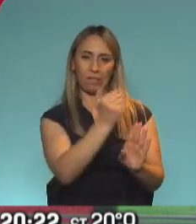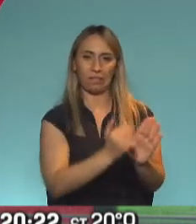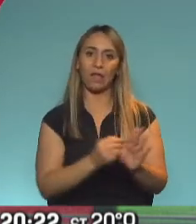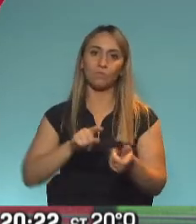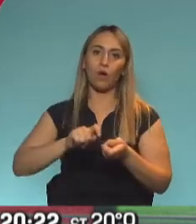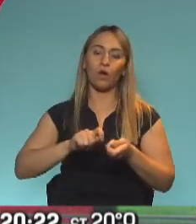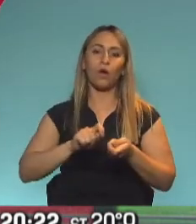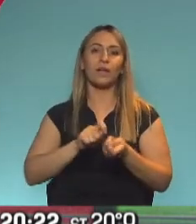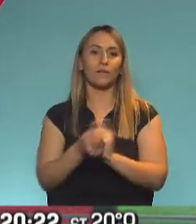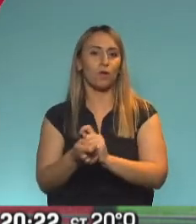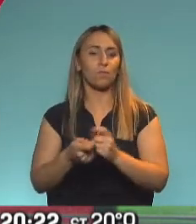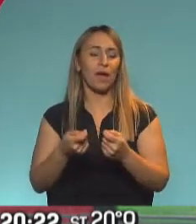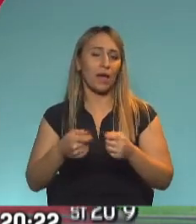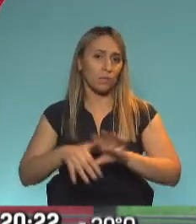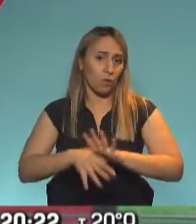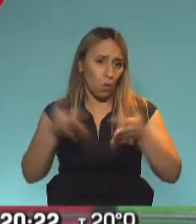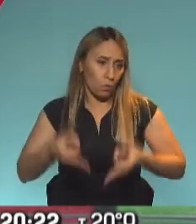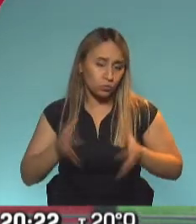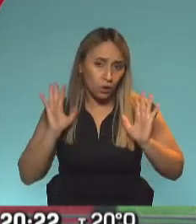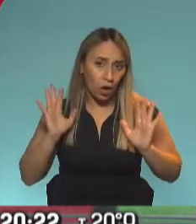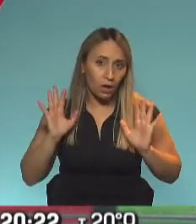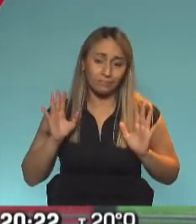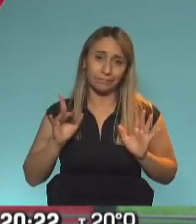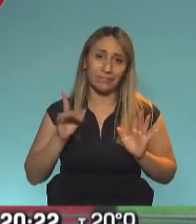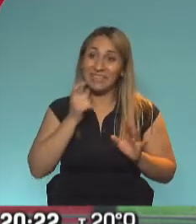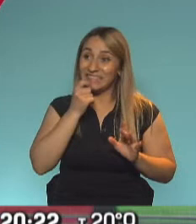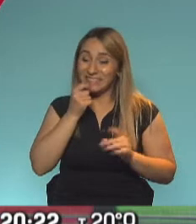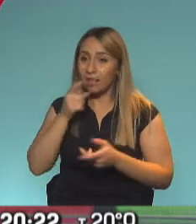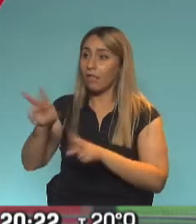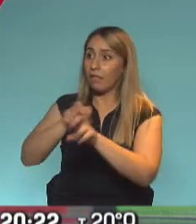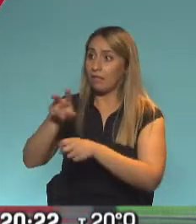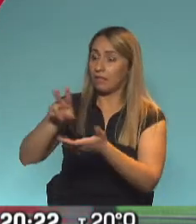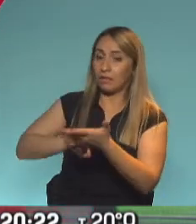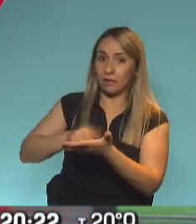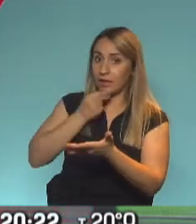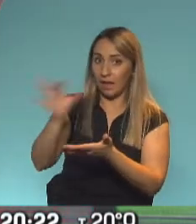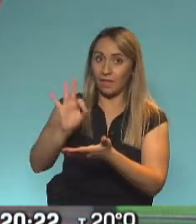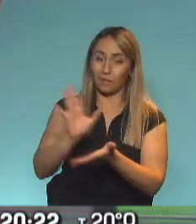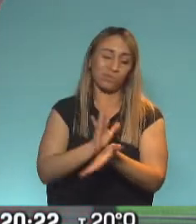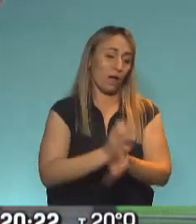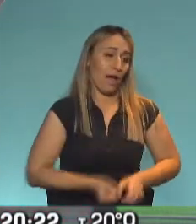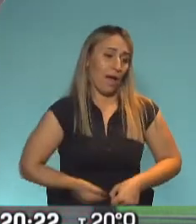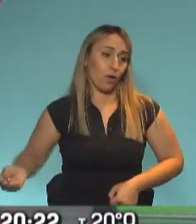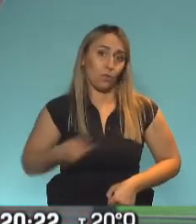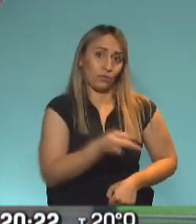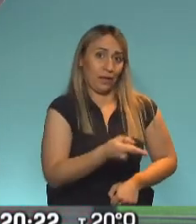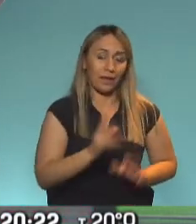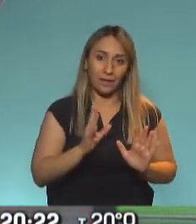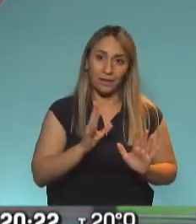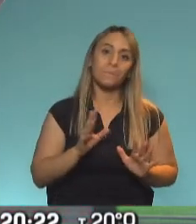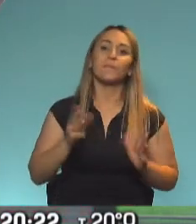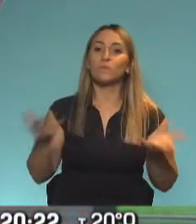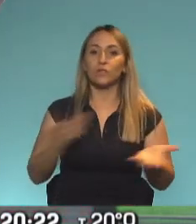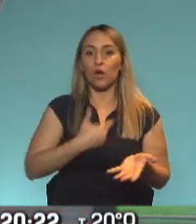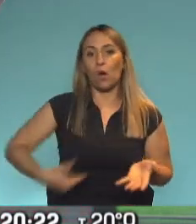no, básicamente estamos hablando de ajuste. Y el gobierno lo que está diciendo es: nosotros en este momento no podemos hacer eso. Pero al mismo tiempo destacan que poder establecer un